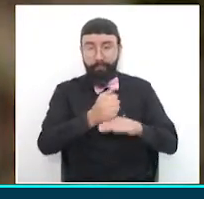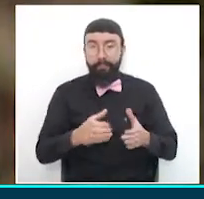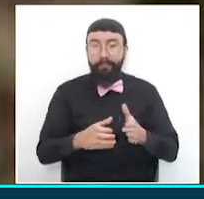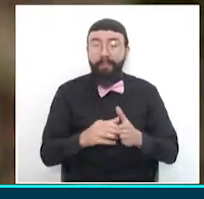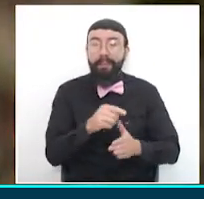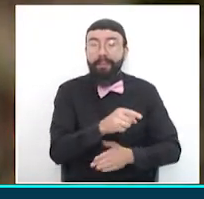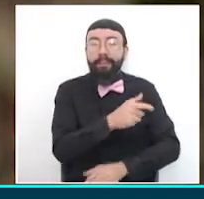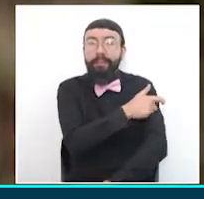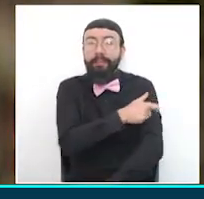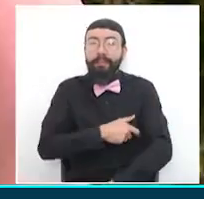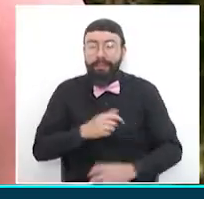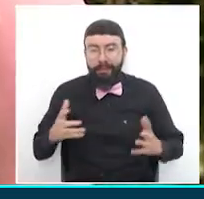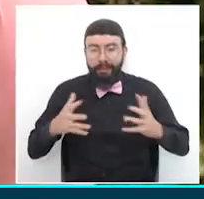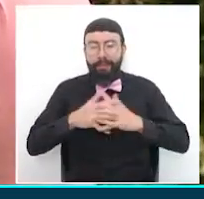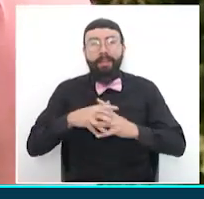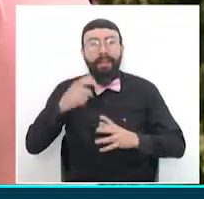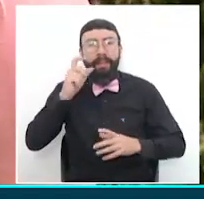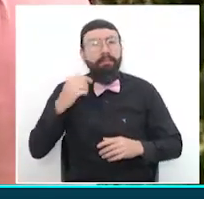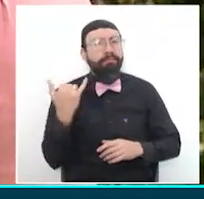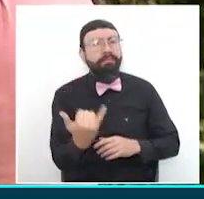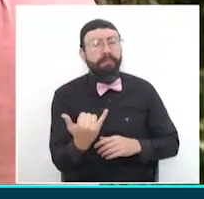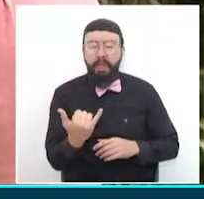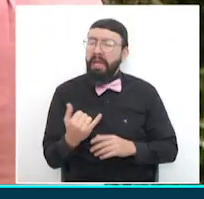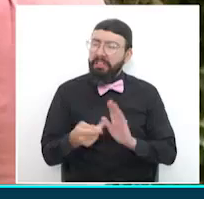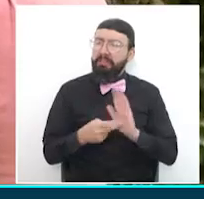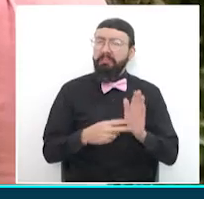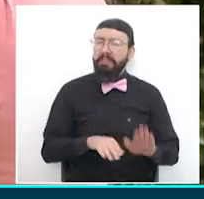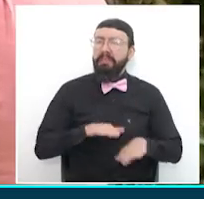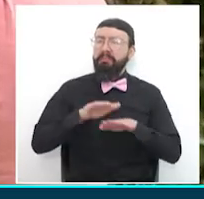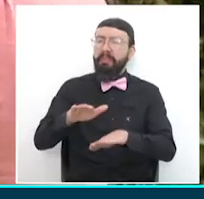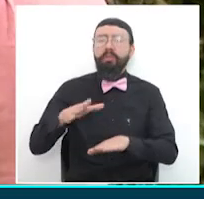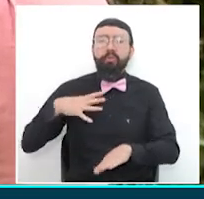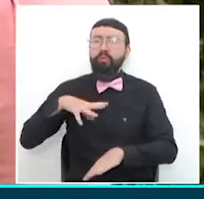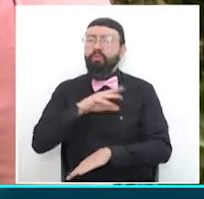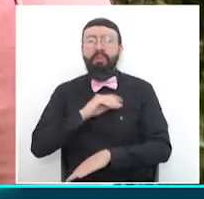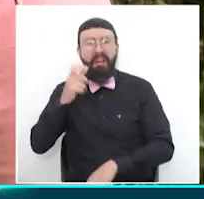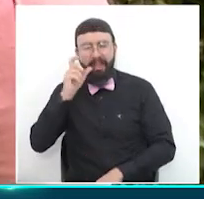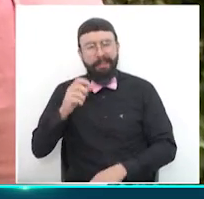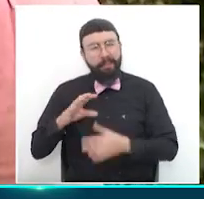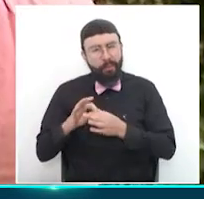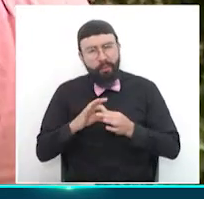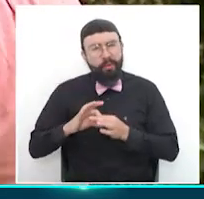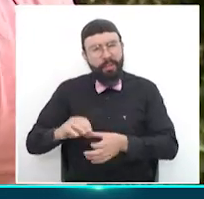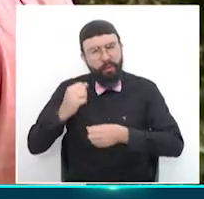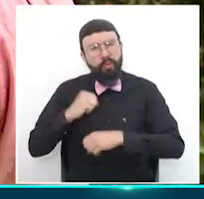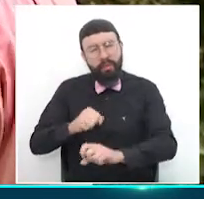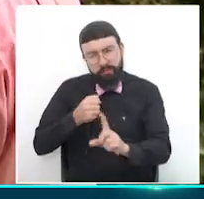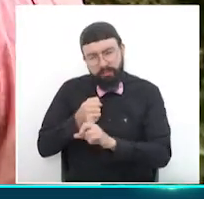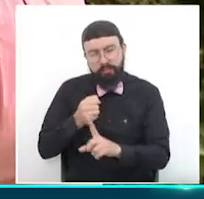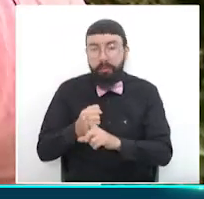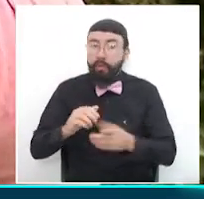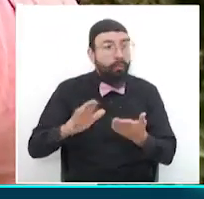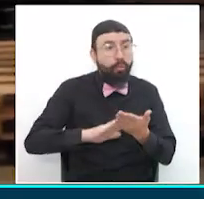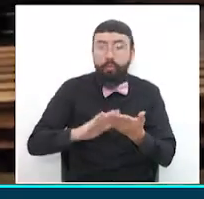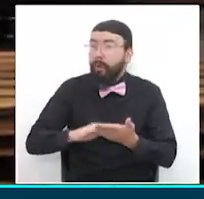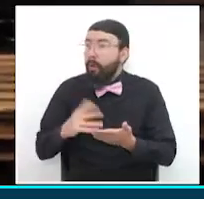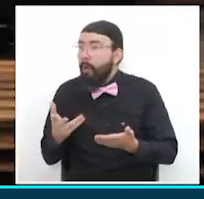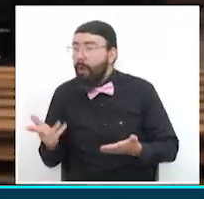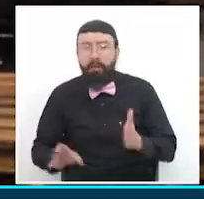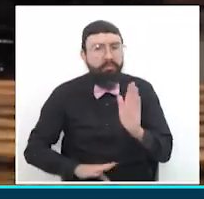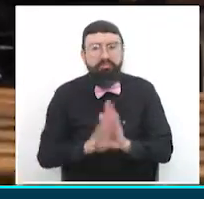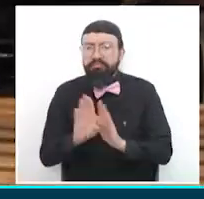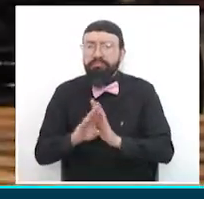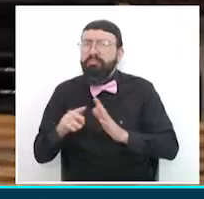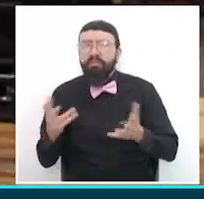Intergremial de Caldas, esta campaña representa lo que somos como caldenses, la unión, el esfuerzo y dedicación para siempre resolver juntos nuestros mayores desafíos.